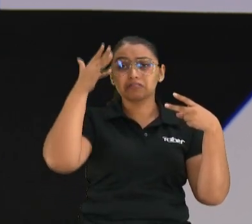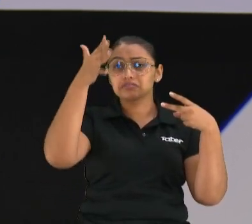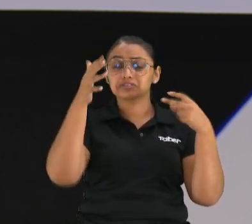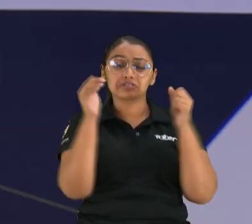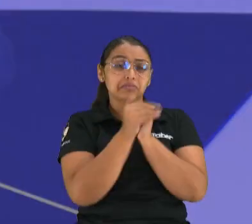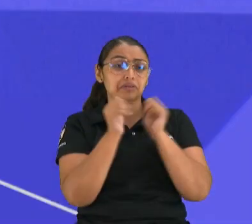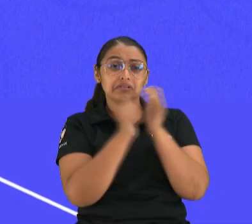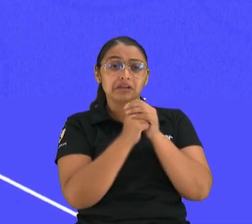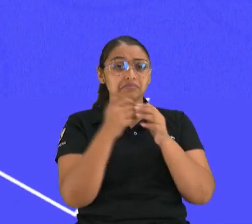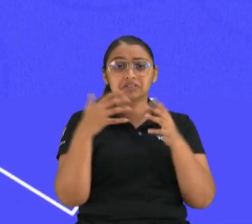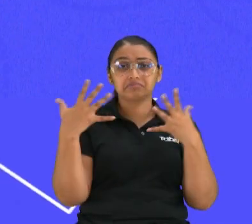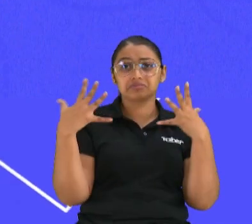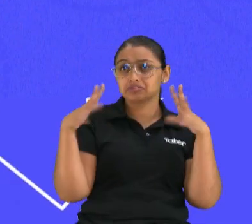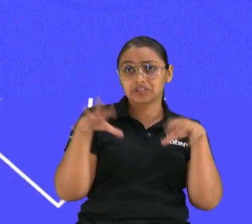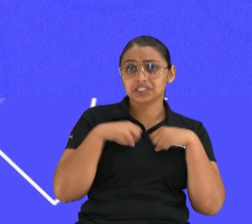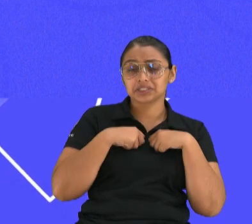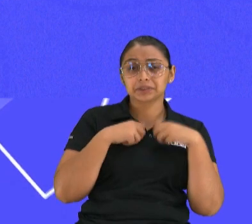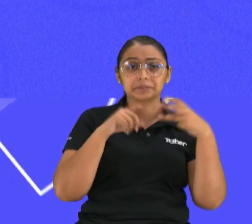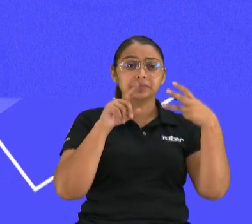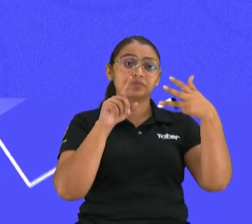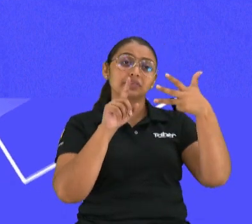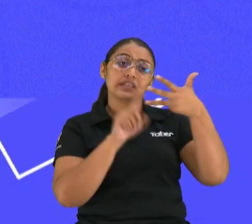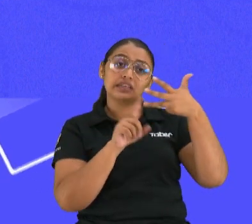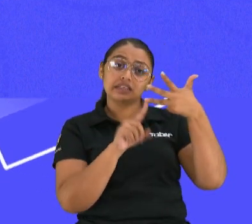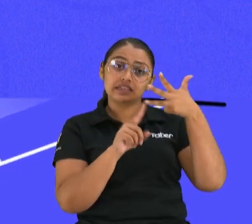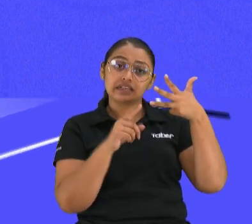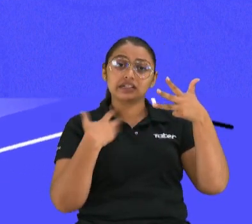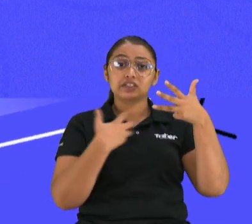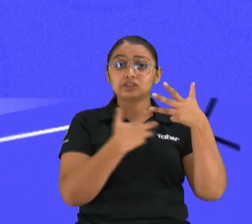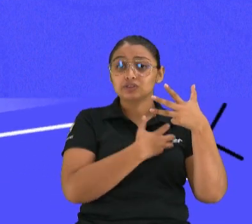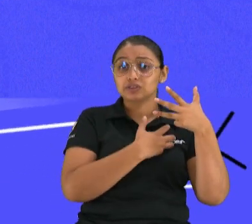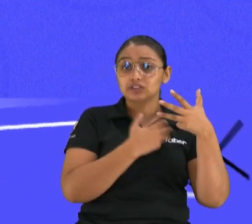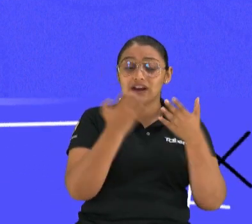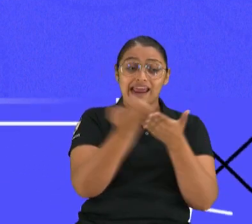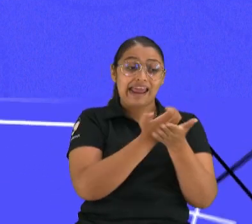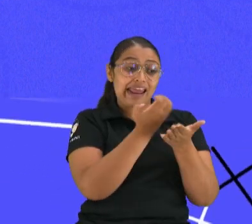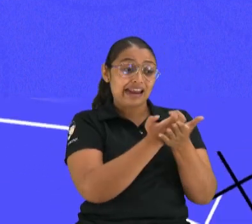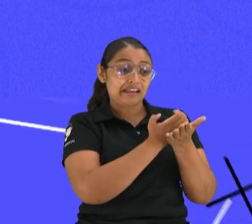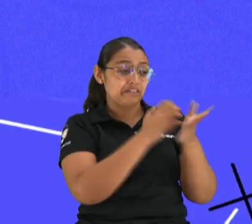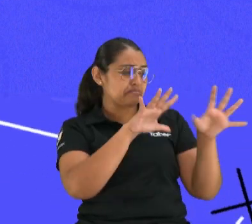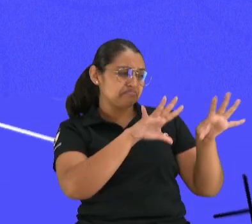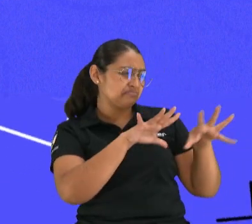está envejeciendo ojo y la mente reprobada rechaza el evangelio